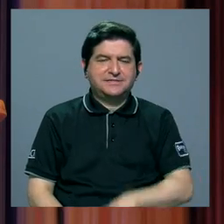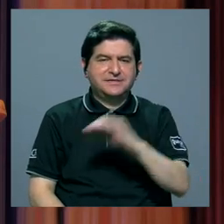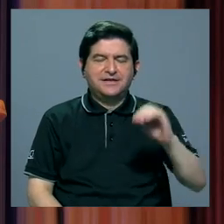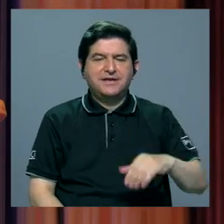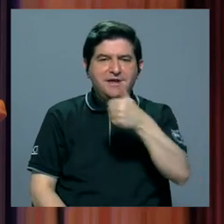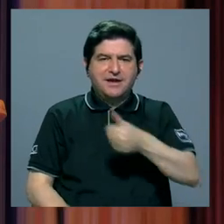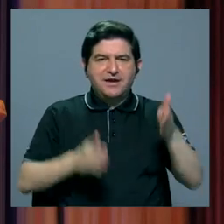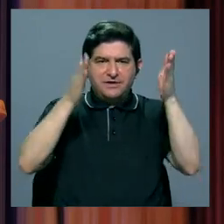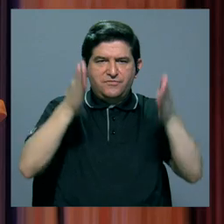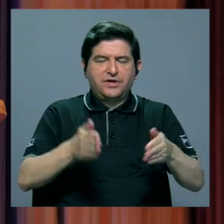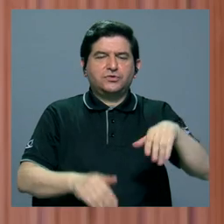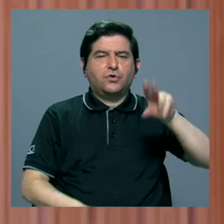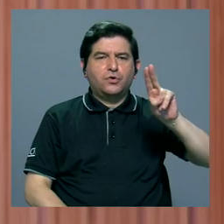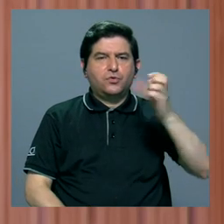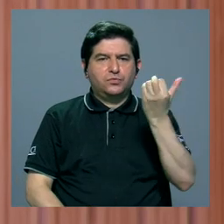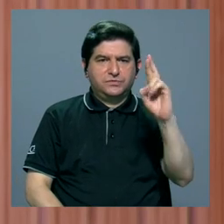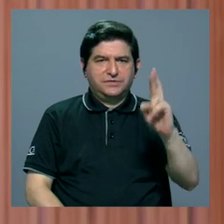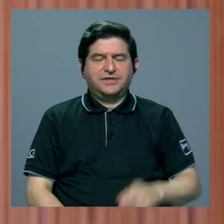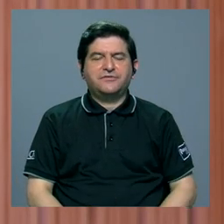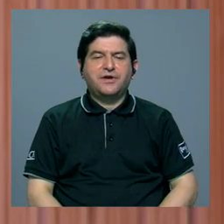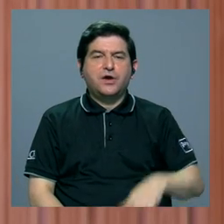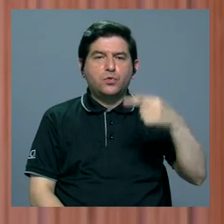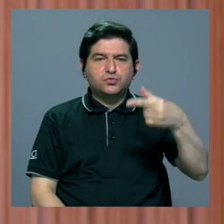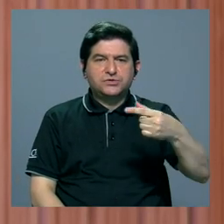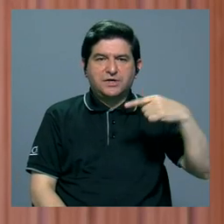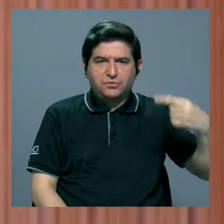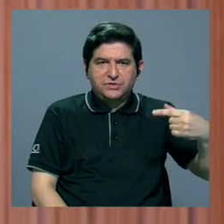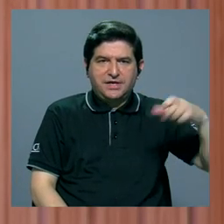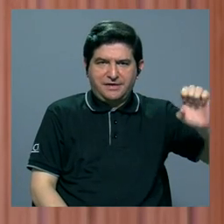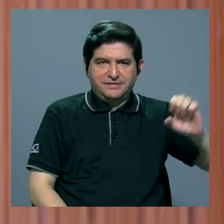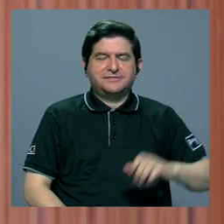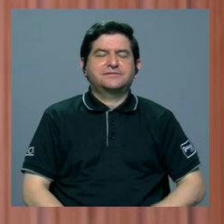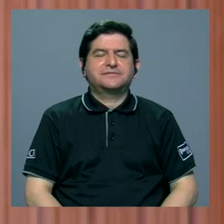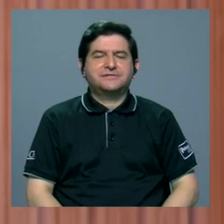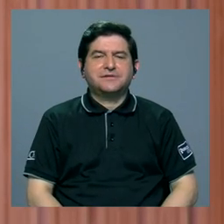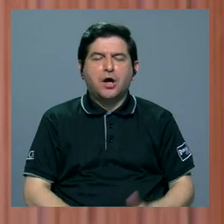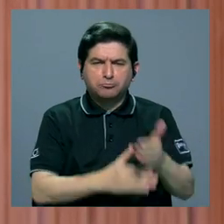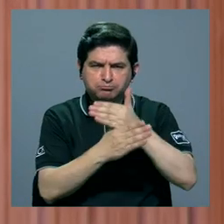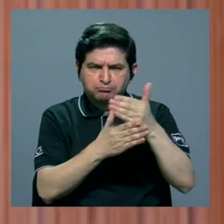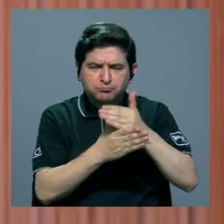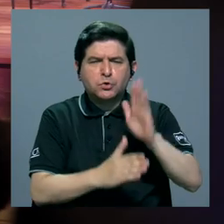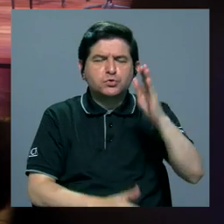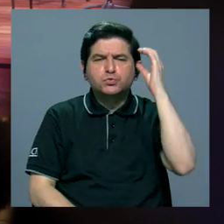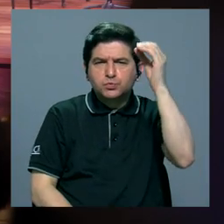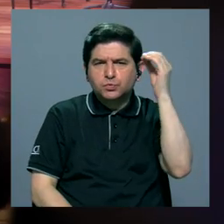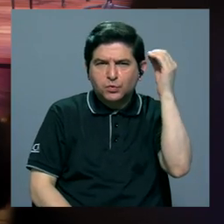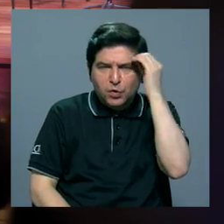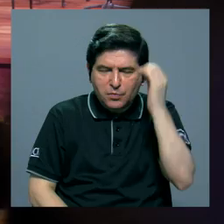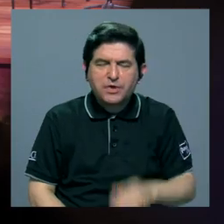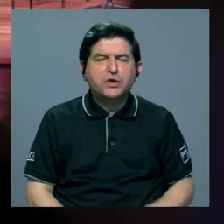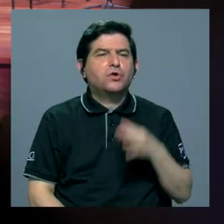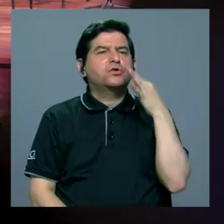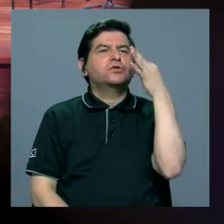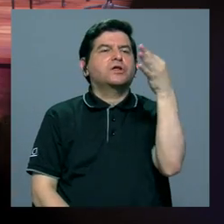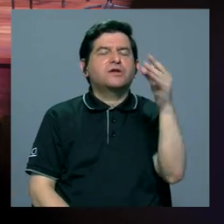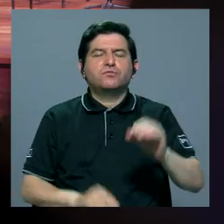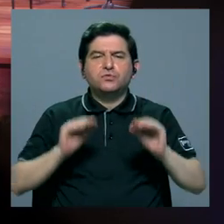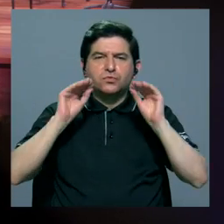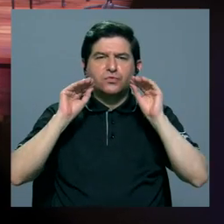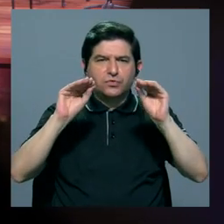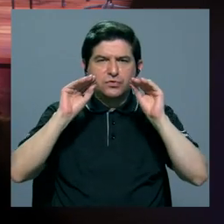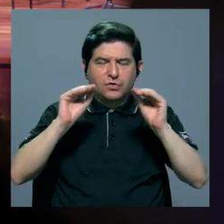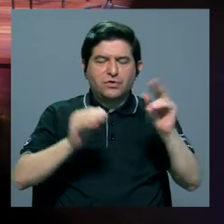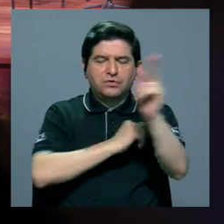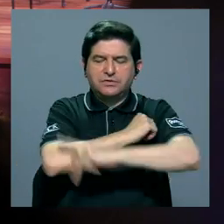Vidaurre Fallas, y el rector de la Universidad de Costa Rica, Gustavo Gutiérrez Espeleta, compartieron sus reflexiones sobre